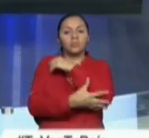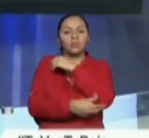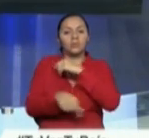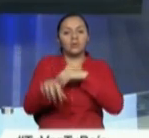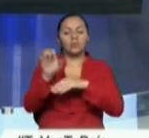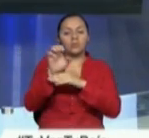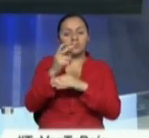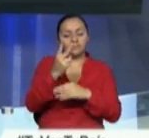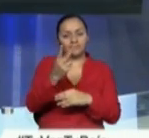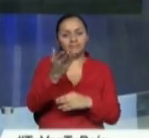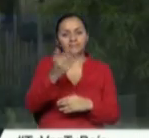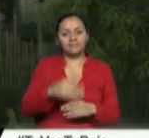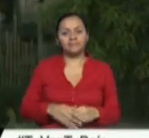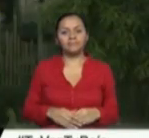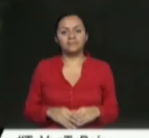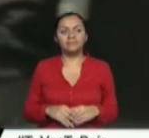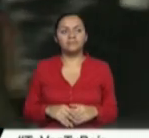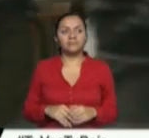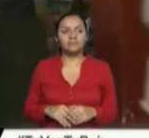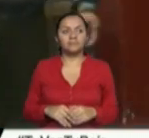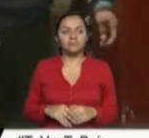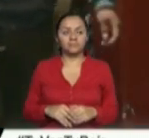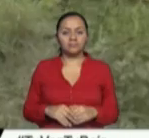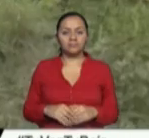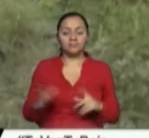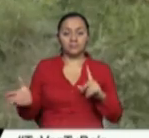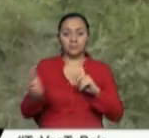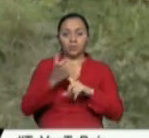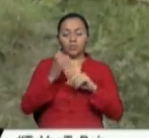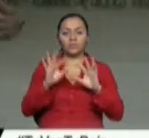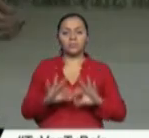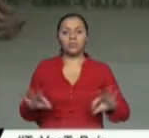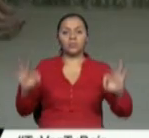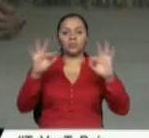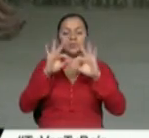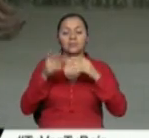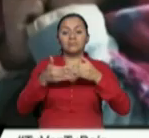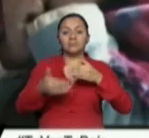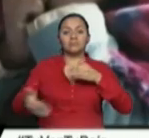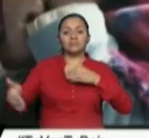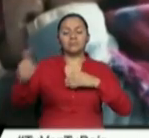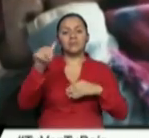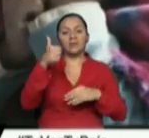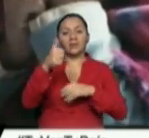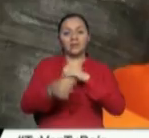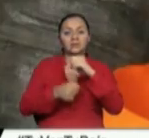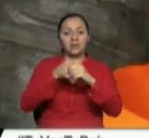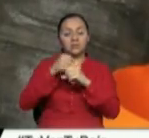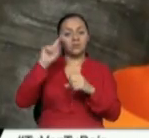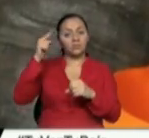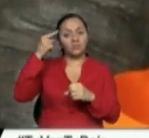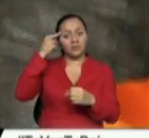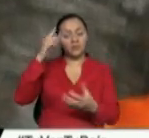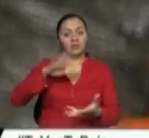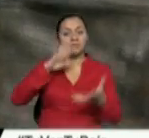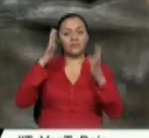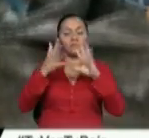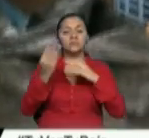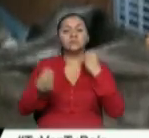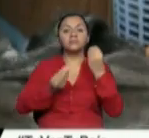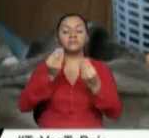Ecuador veamos uno de los logros más destacados a lo largo de estos casi 10 años de gobierno de la Revolución